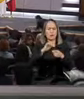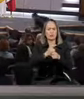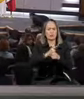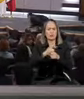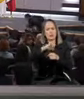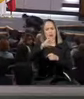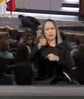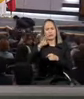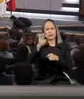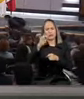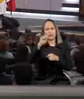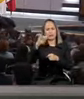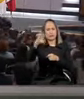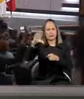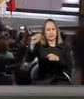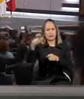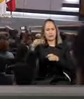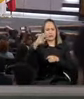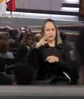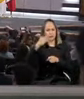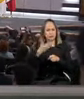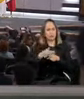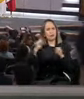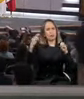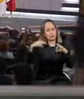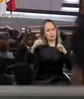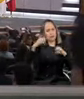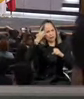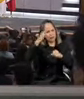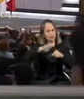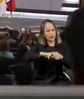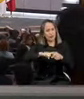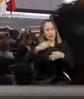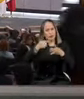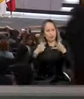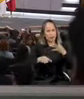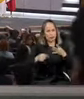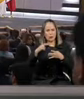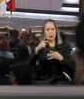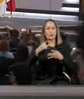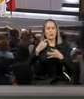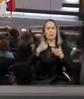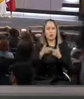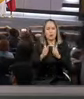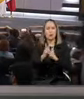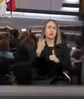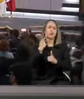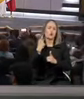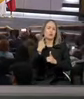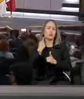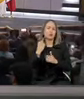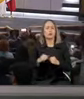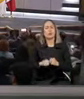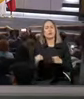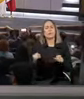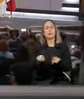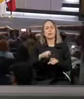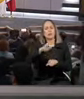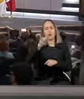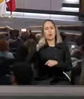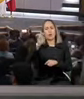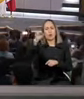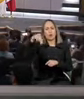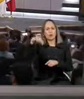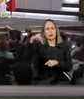Jessica Alarcón Góngora, encargada del despacho de la Dirección Ejecutiva de Prerrogativas y Partidos Políticos, al maestro Juan Manuel